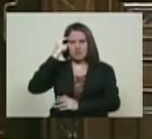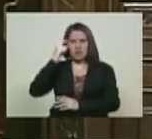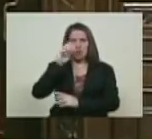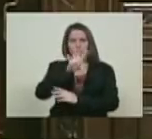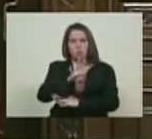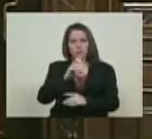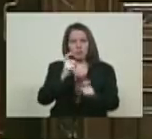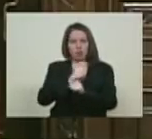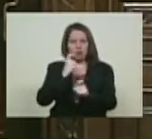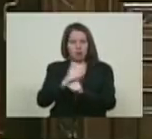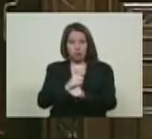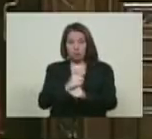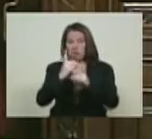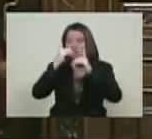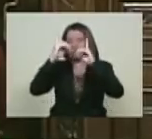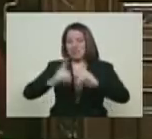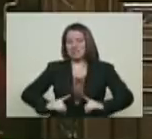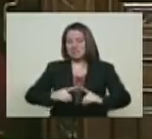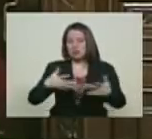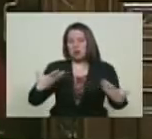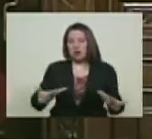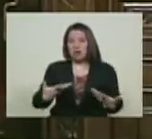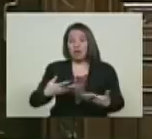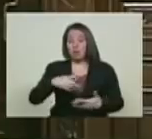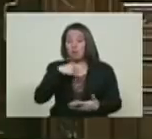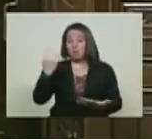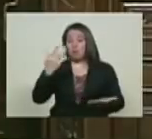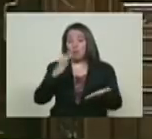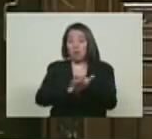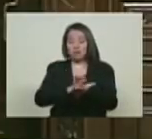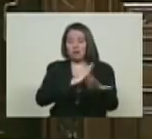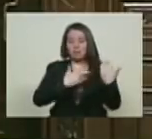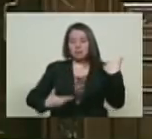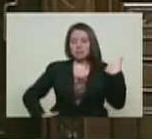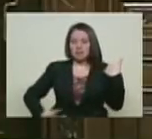Estaba decidido matar al presidente y a todos los que estuvieran allí.